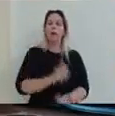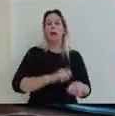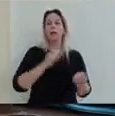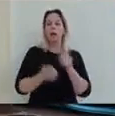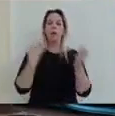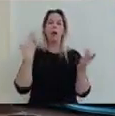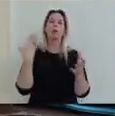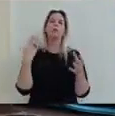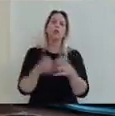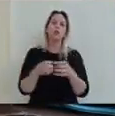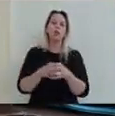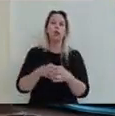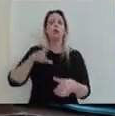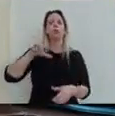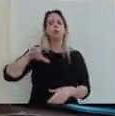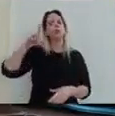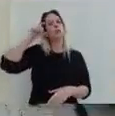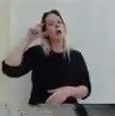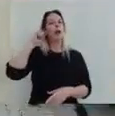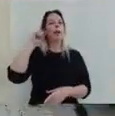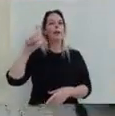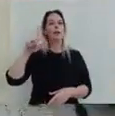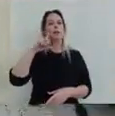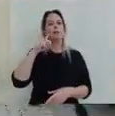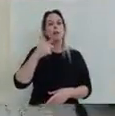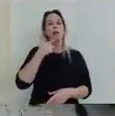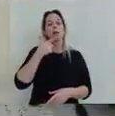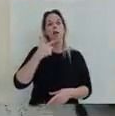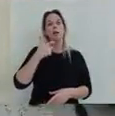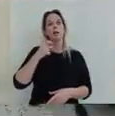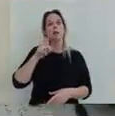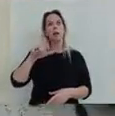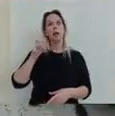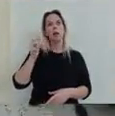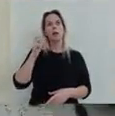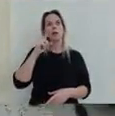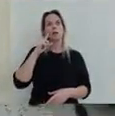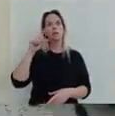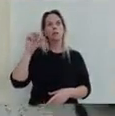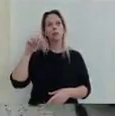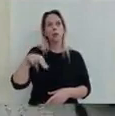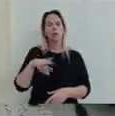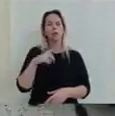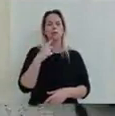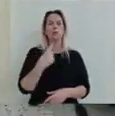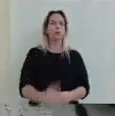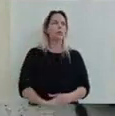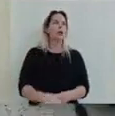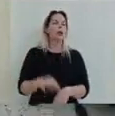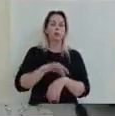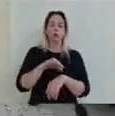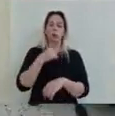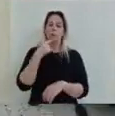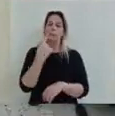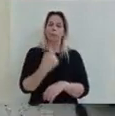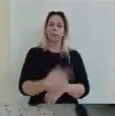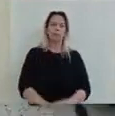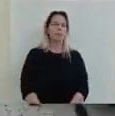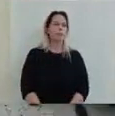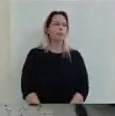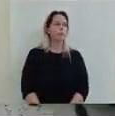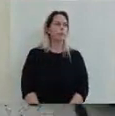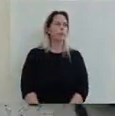tratado el proyecto de la manera que corresponde. Concejal Ferreira Adame. Gracias, señor presidente. Lo que digo yo